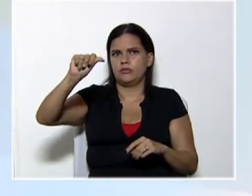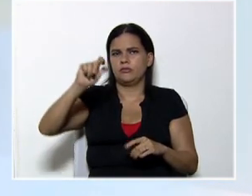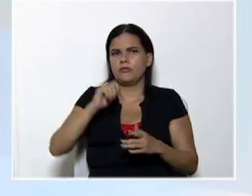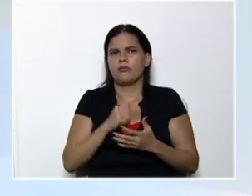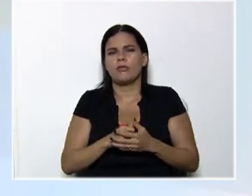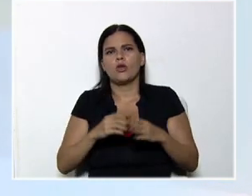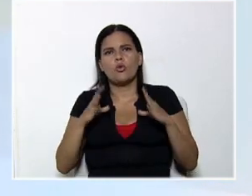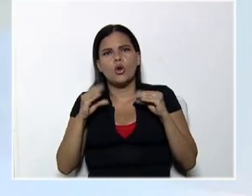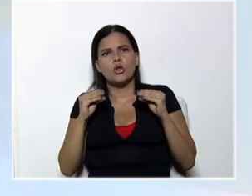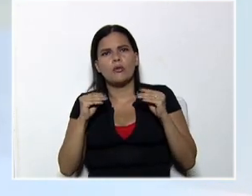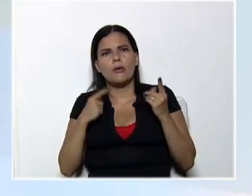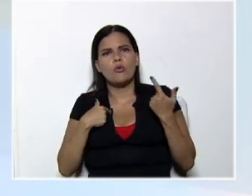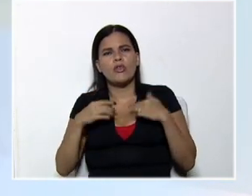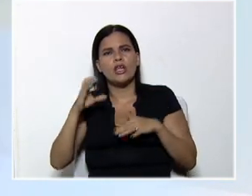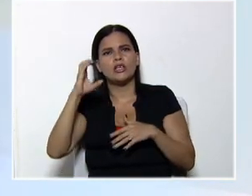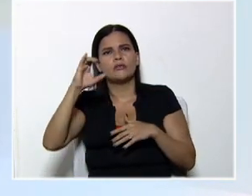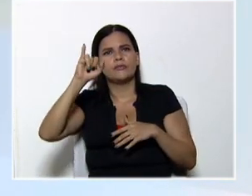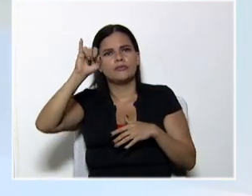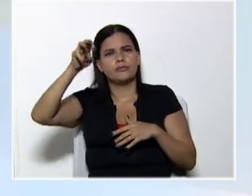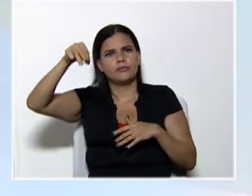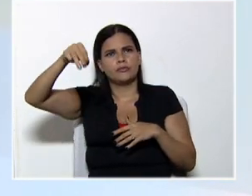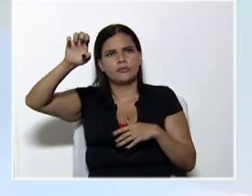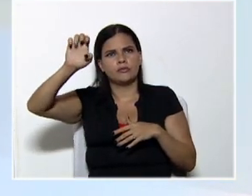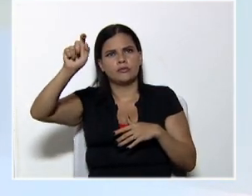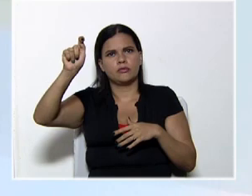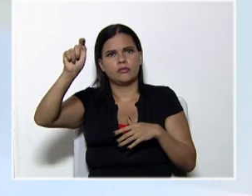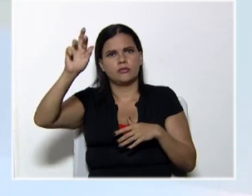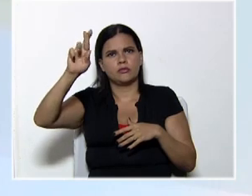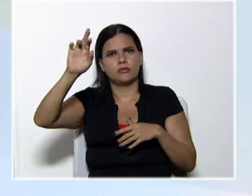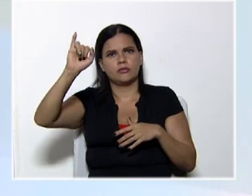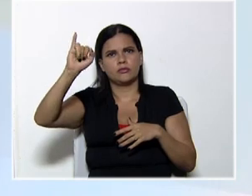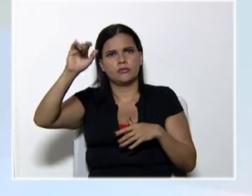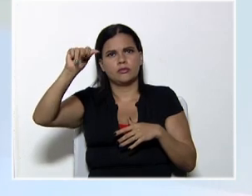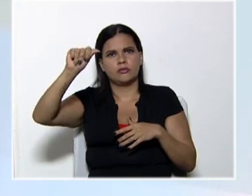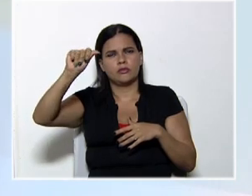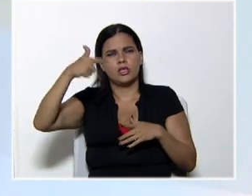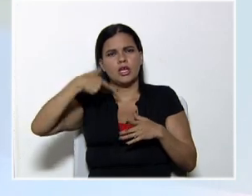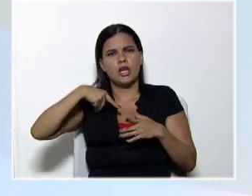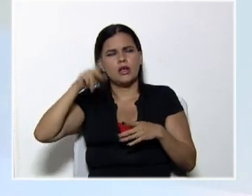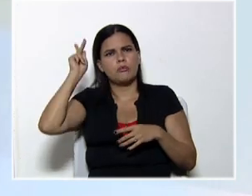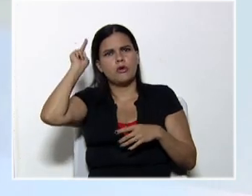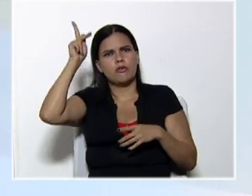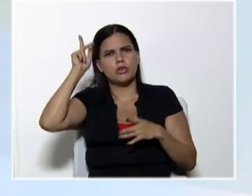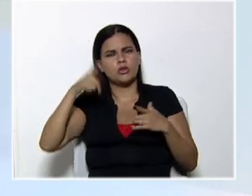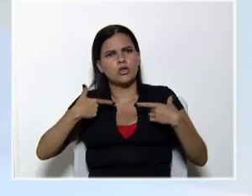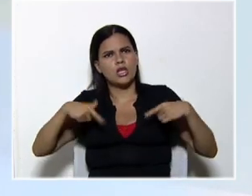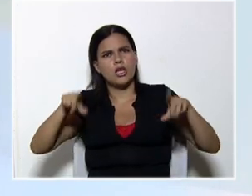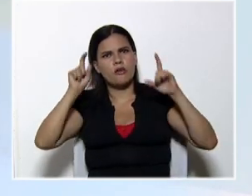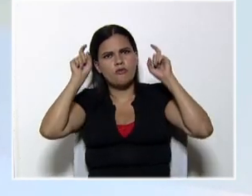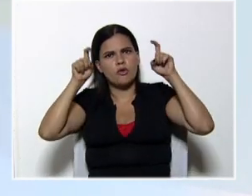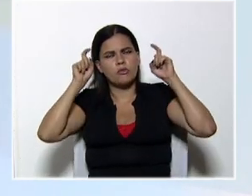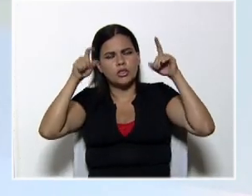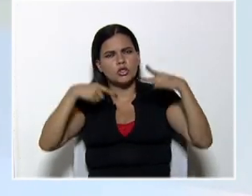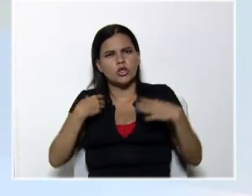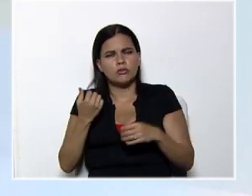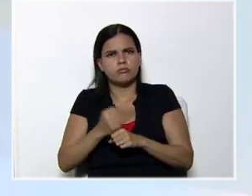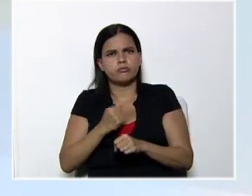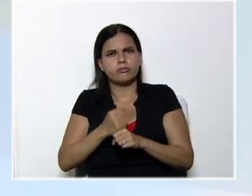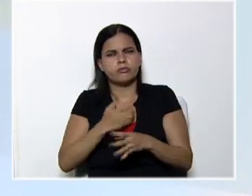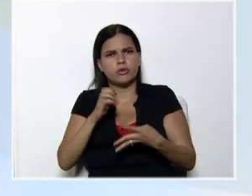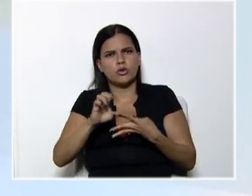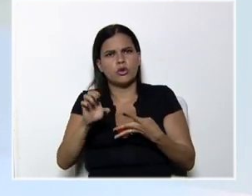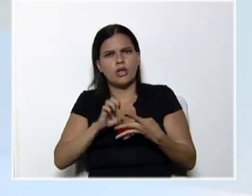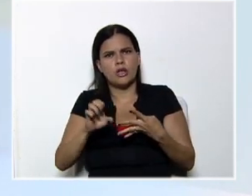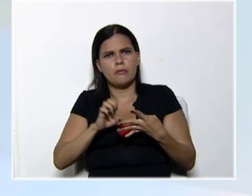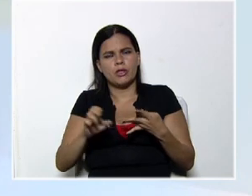Cuando hablamos de simetría, el docente del área de formación está trabajando una serie de elementos que nosotros vamos a comenzar